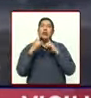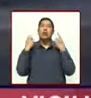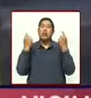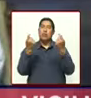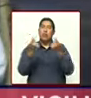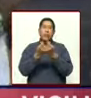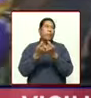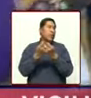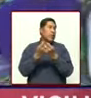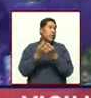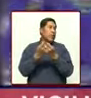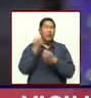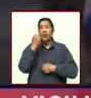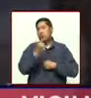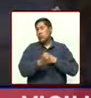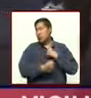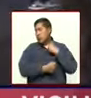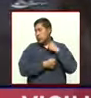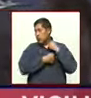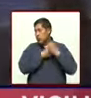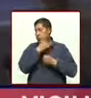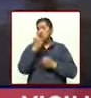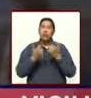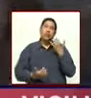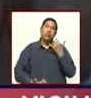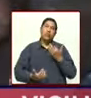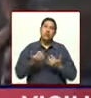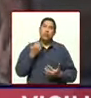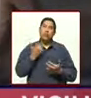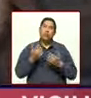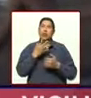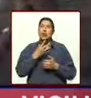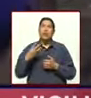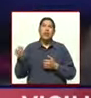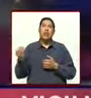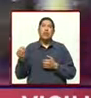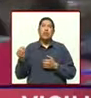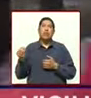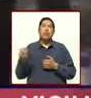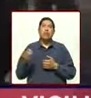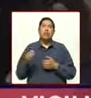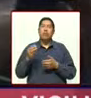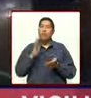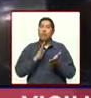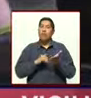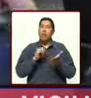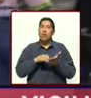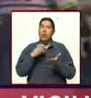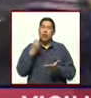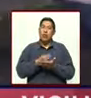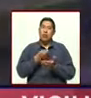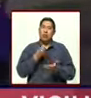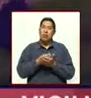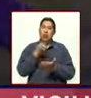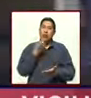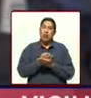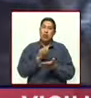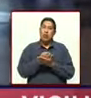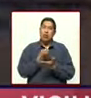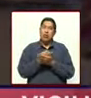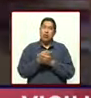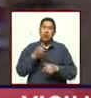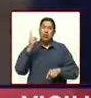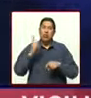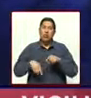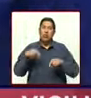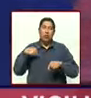están sufriendo lo que es los incendios y por falta de plata de la economía no estamos pudiendo hacer